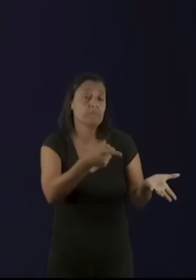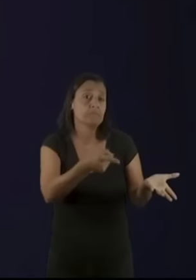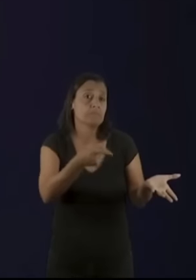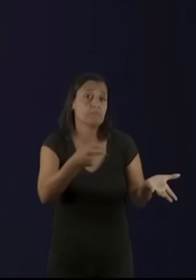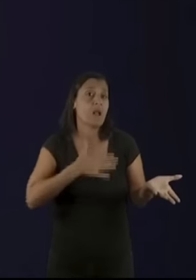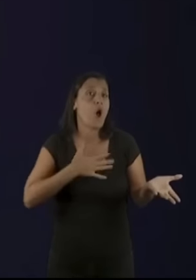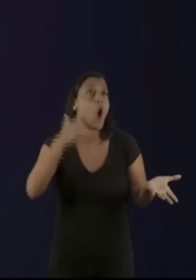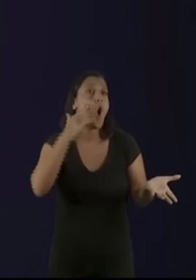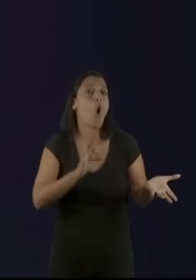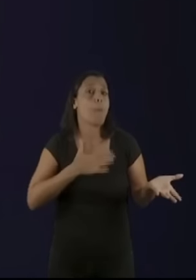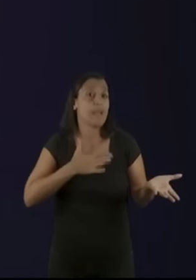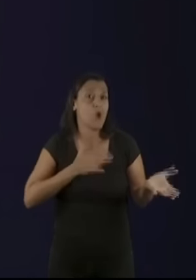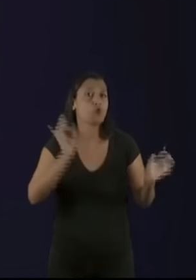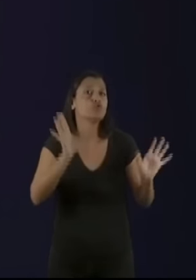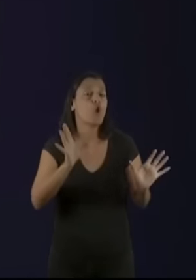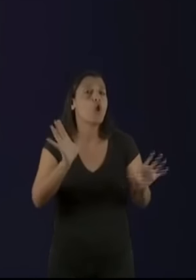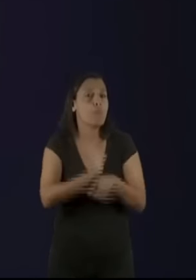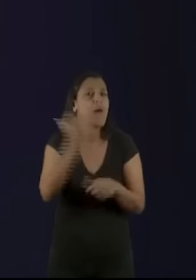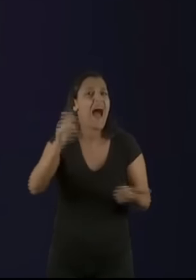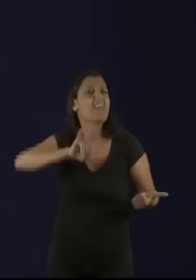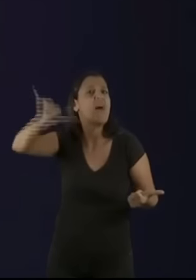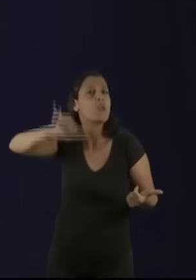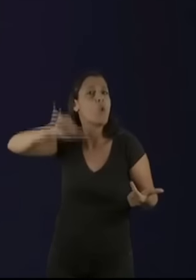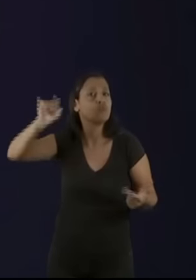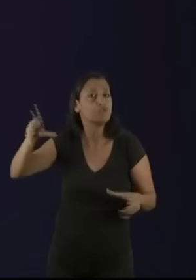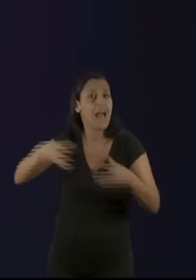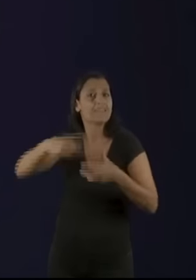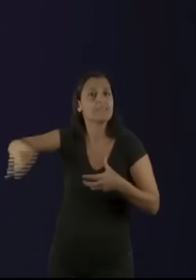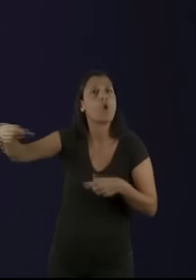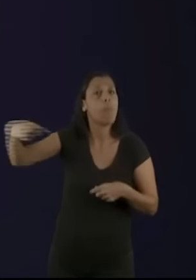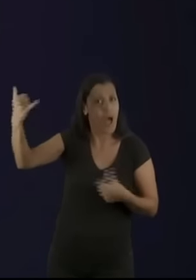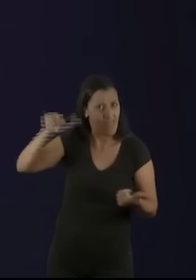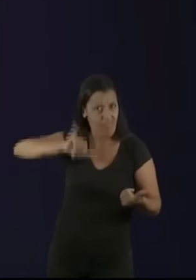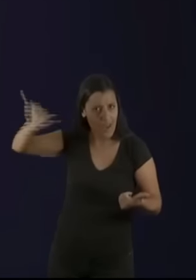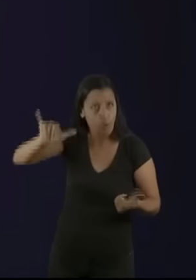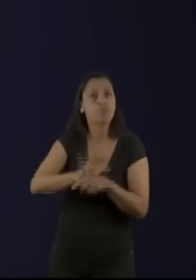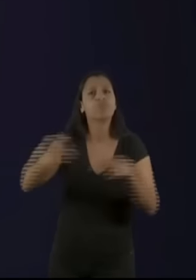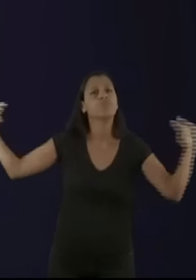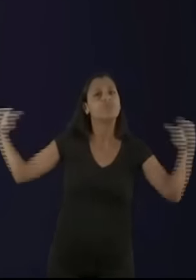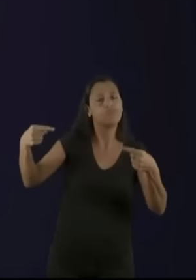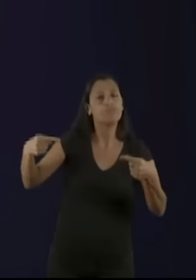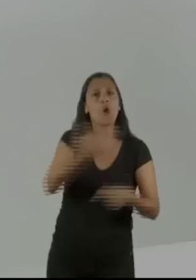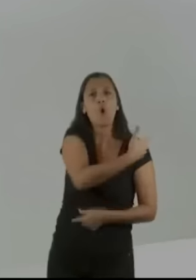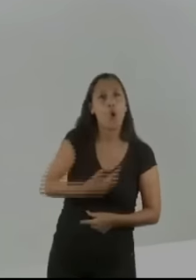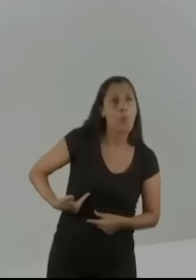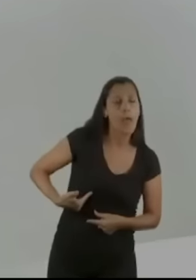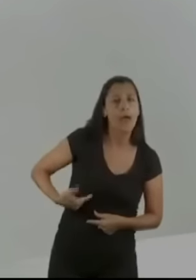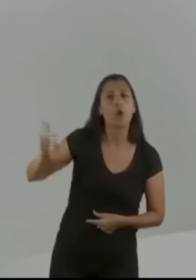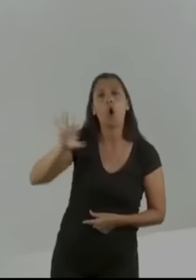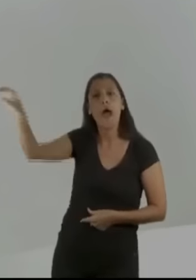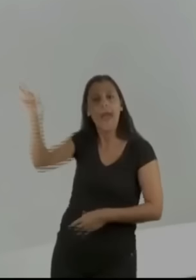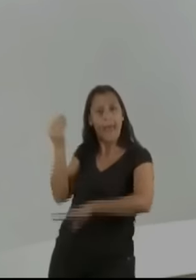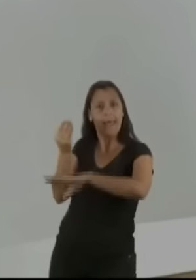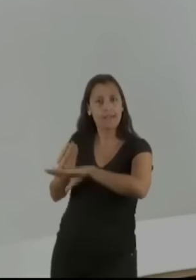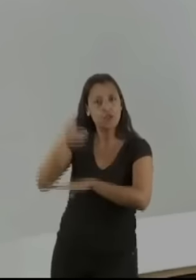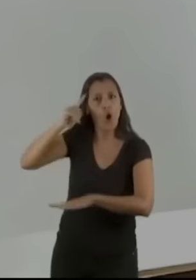posición Mía quiero aclarar es simplemente las denuncias de la oposición y y la contradicción entre lo que profesa un gobierno y la elección que hace